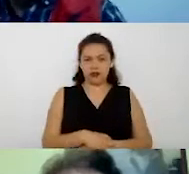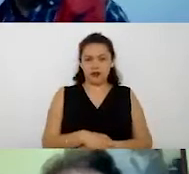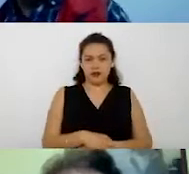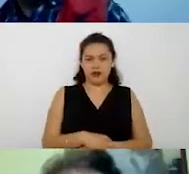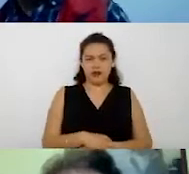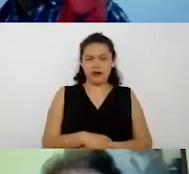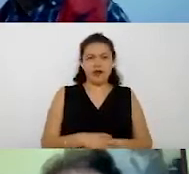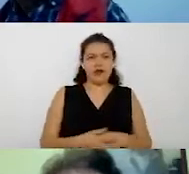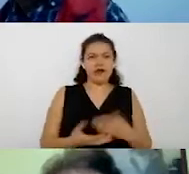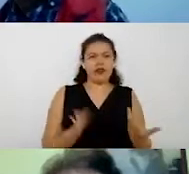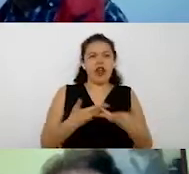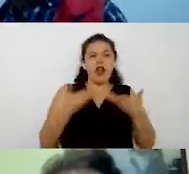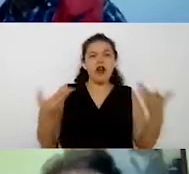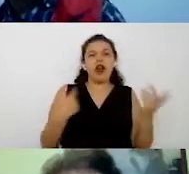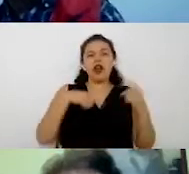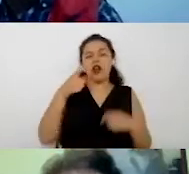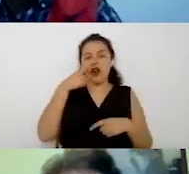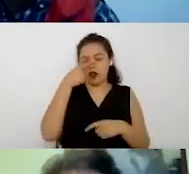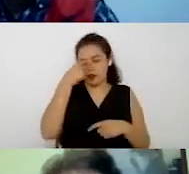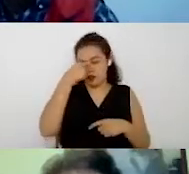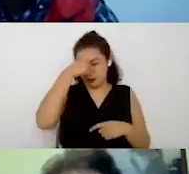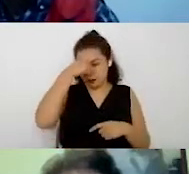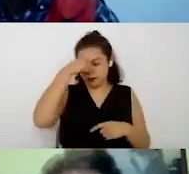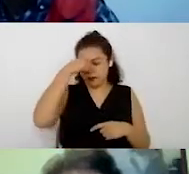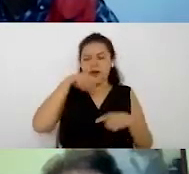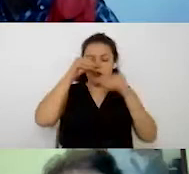¿cómo podríamos atender una hemorragia nasal?